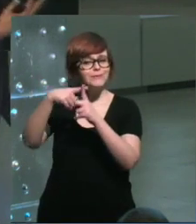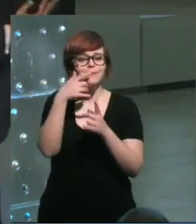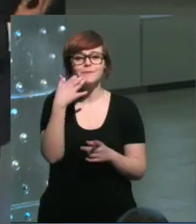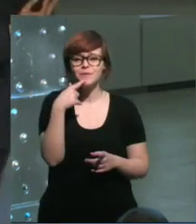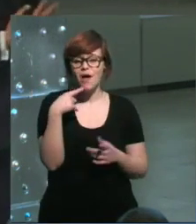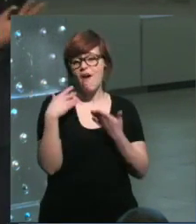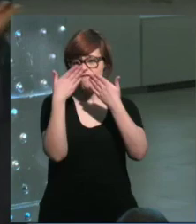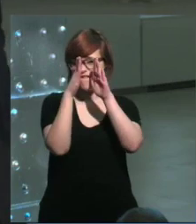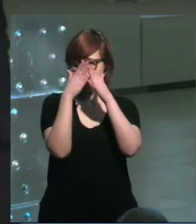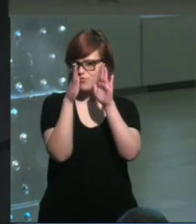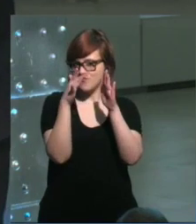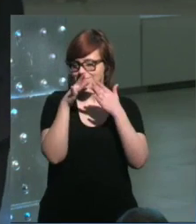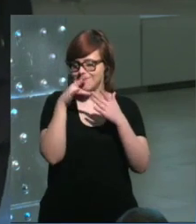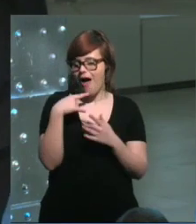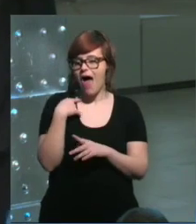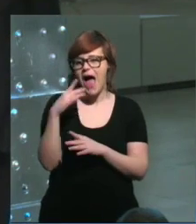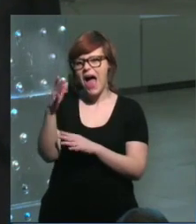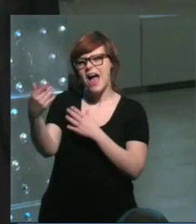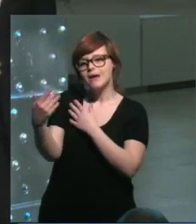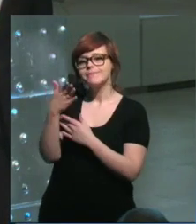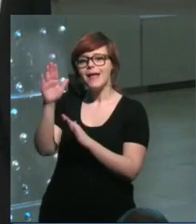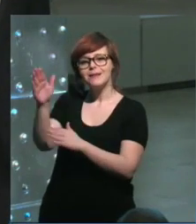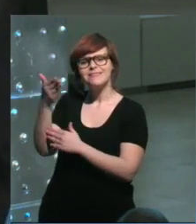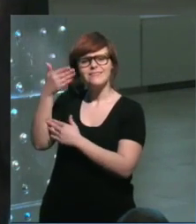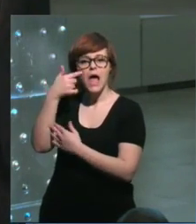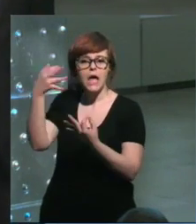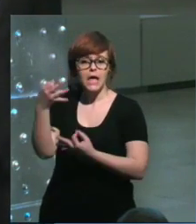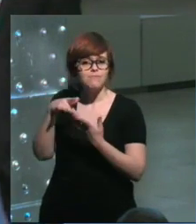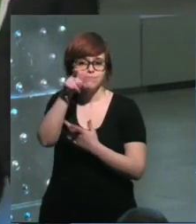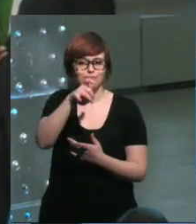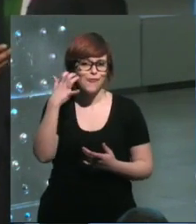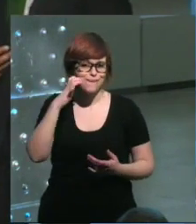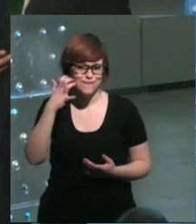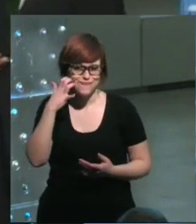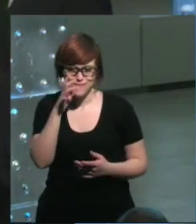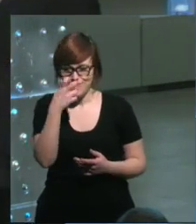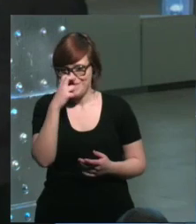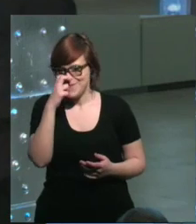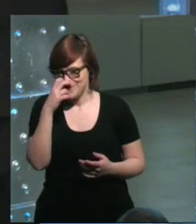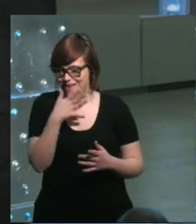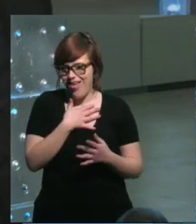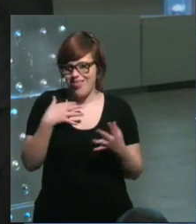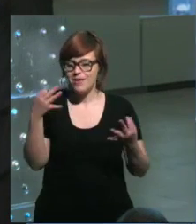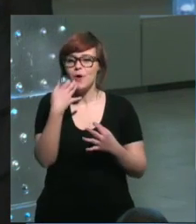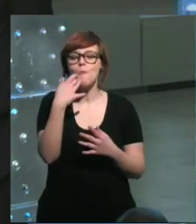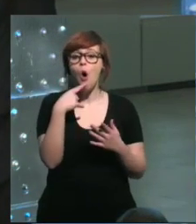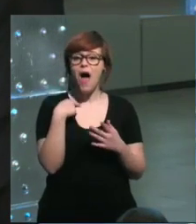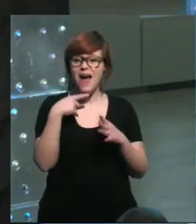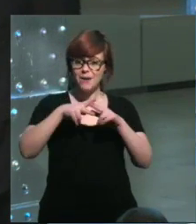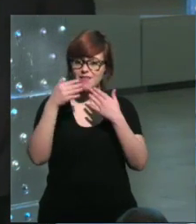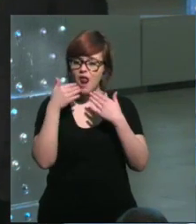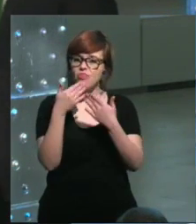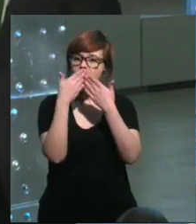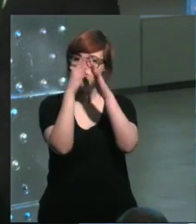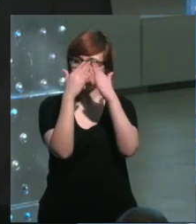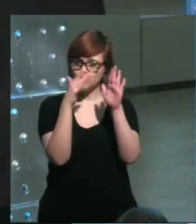de la gente es inmensa sobre lo que hacen los demás. Estas herramientas te permitían, por ejemplo, en Facebook, decirle a toda tu comunidad el